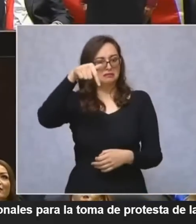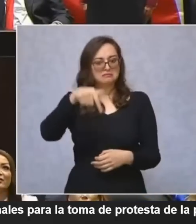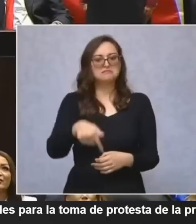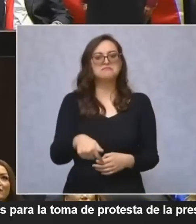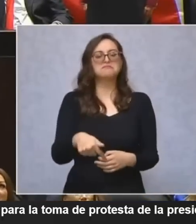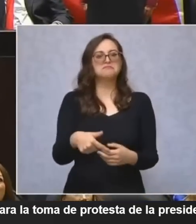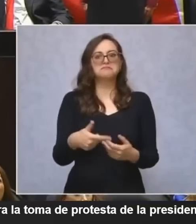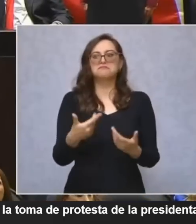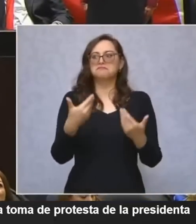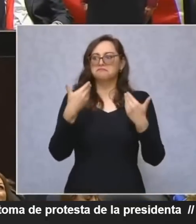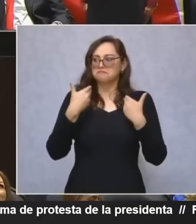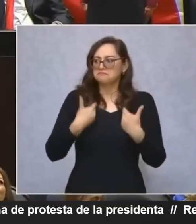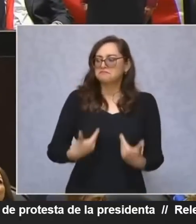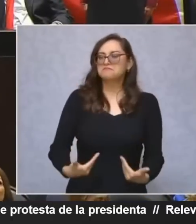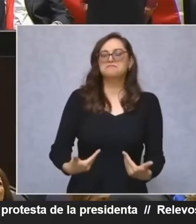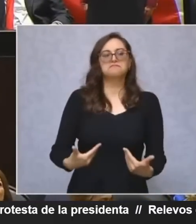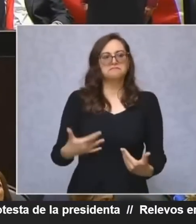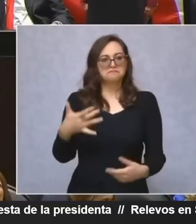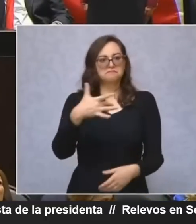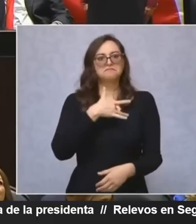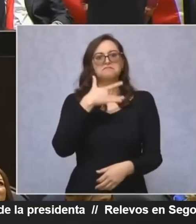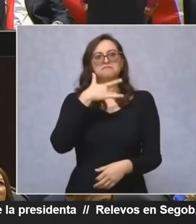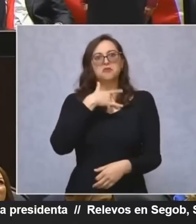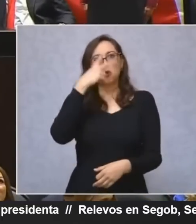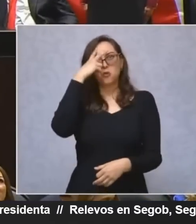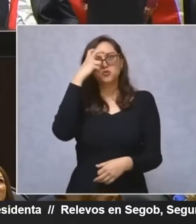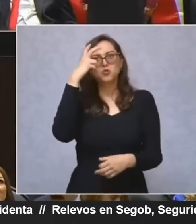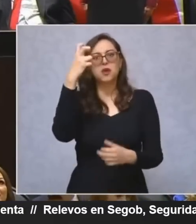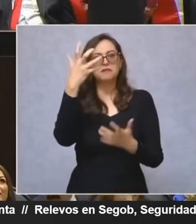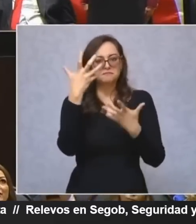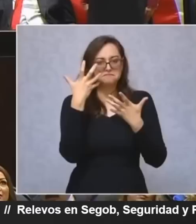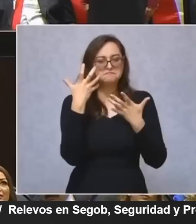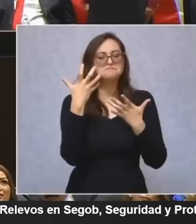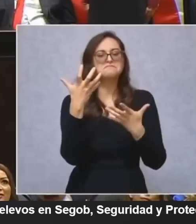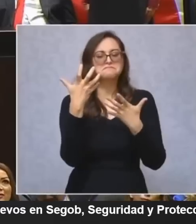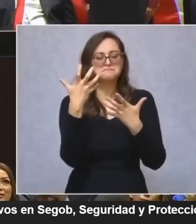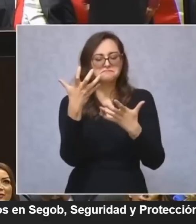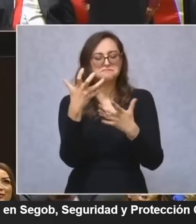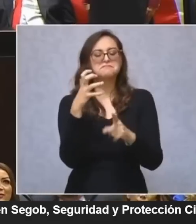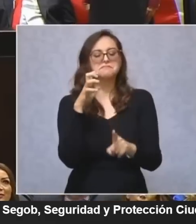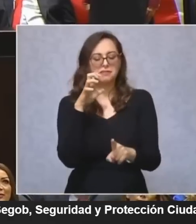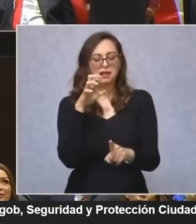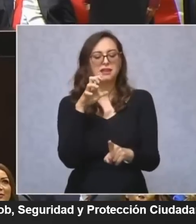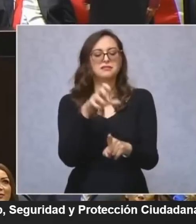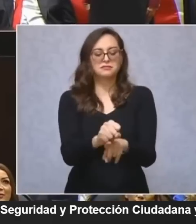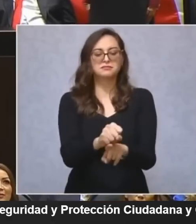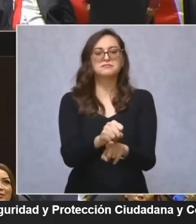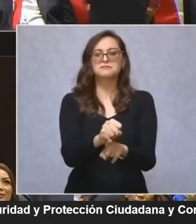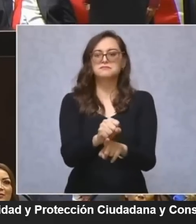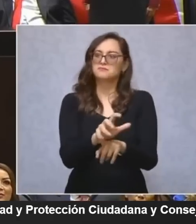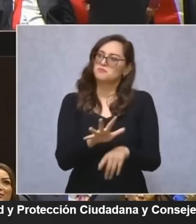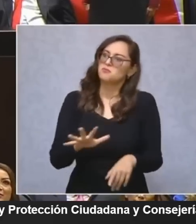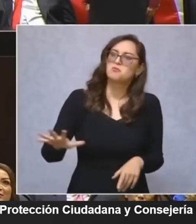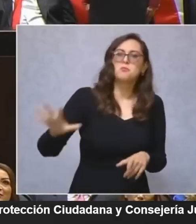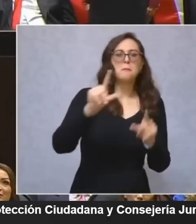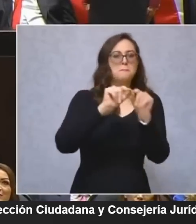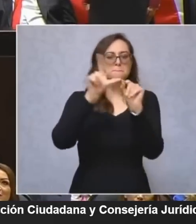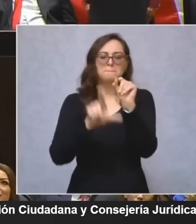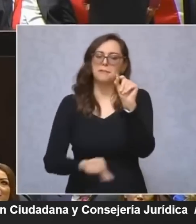llegan nuestros más grandes sueños y anhelos. Llega con nosotras el pueblo de